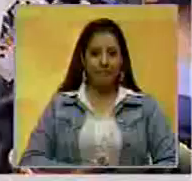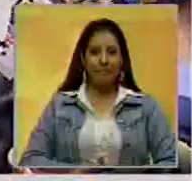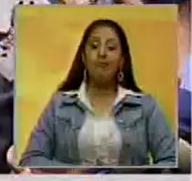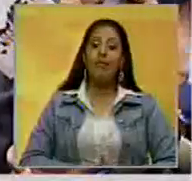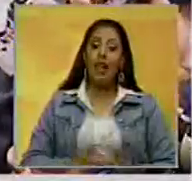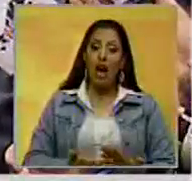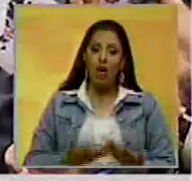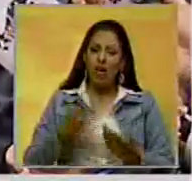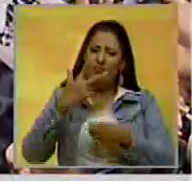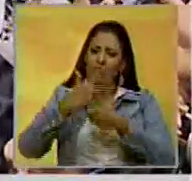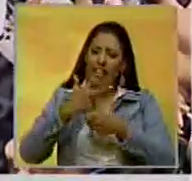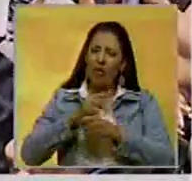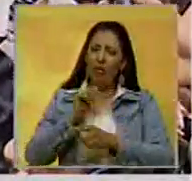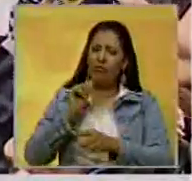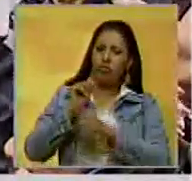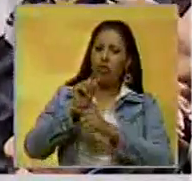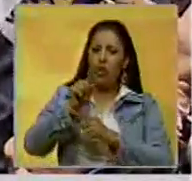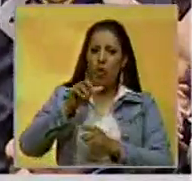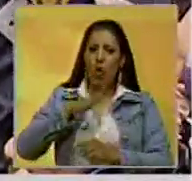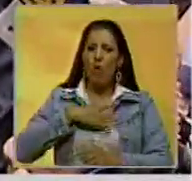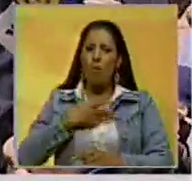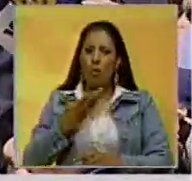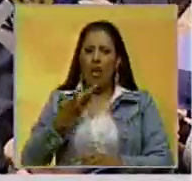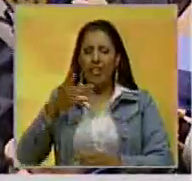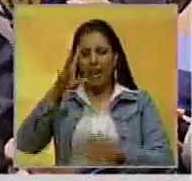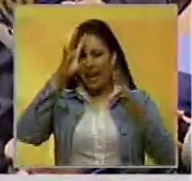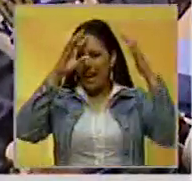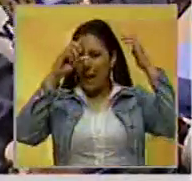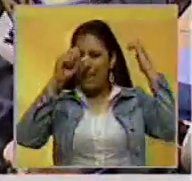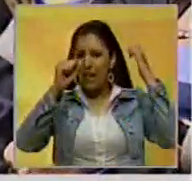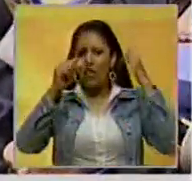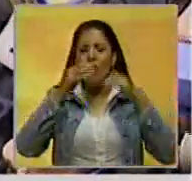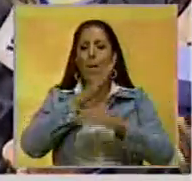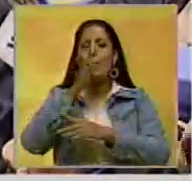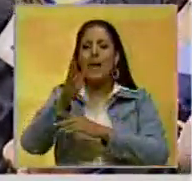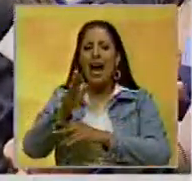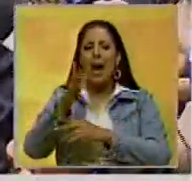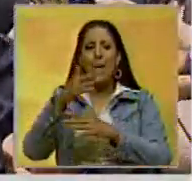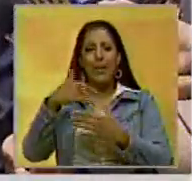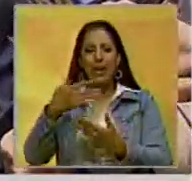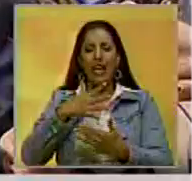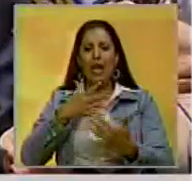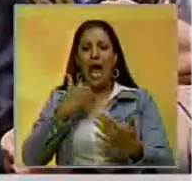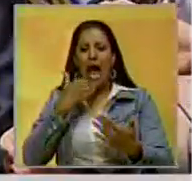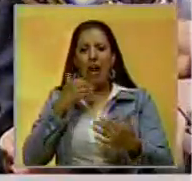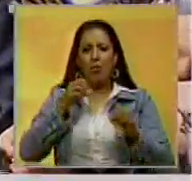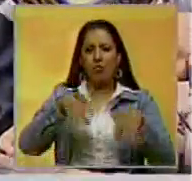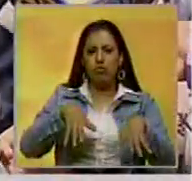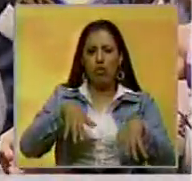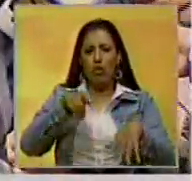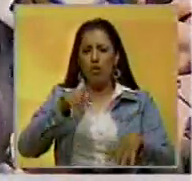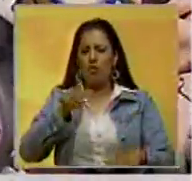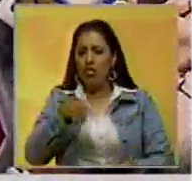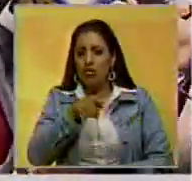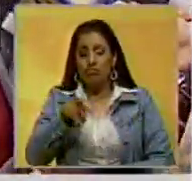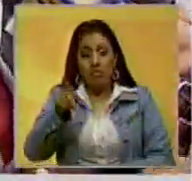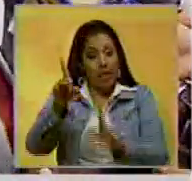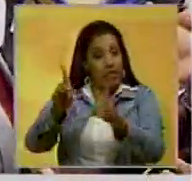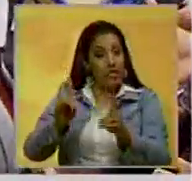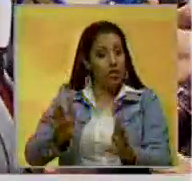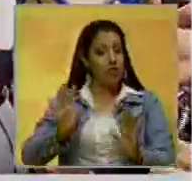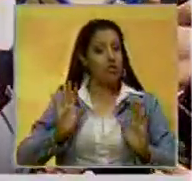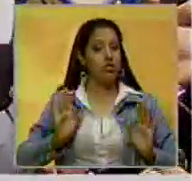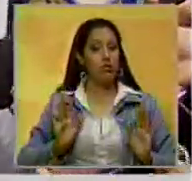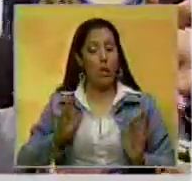Paraguay estaba solicitando posiblemente que su embajador fuese hasta allá podía retirar se podría dar Esto bueno es una decisión